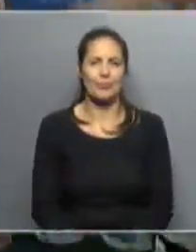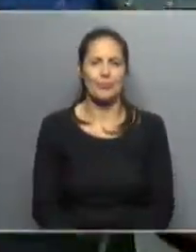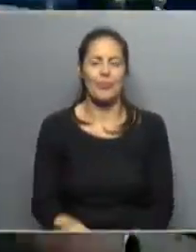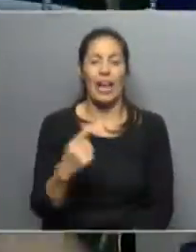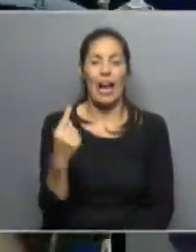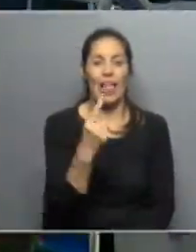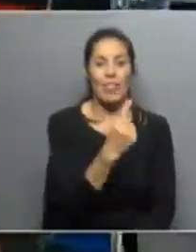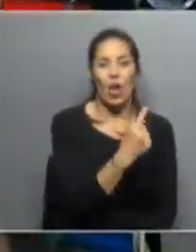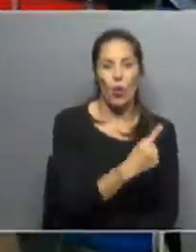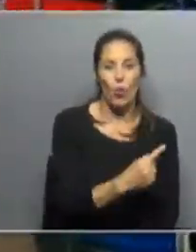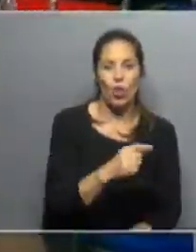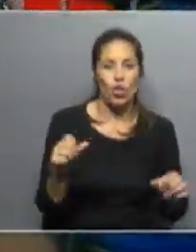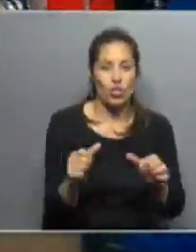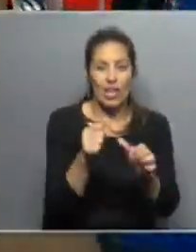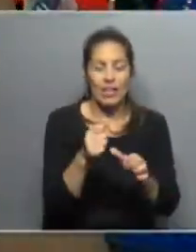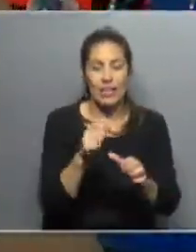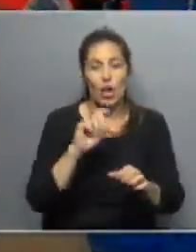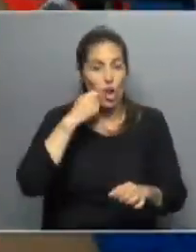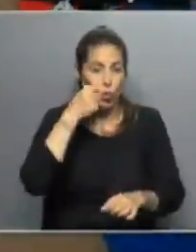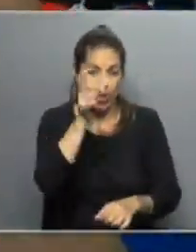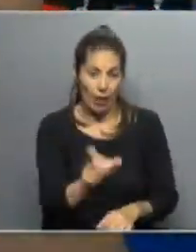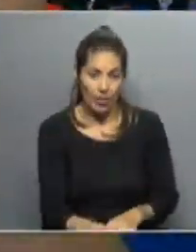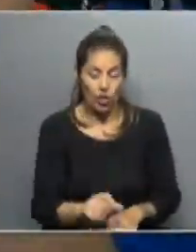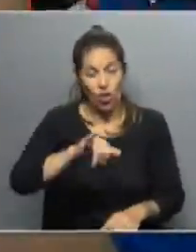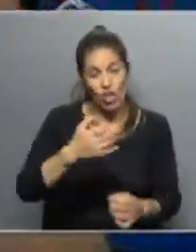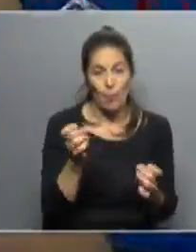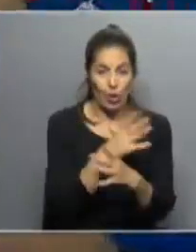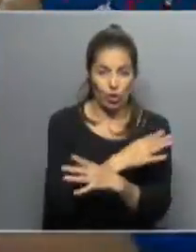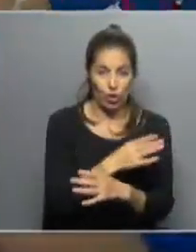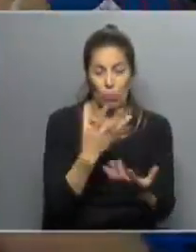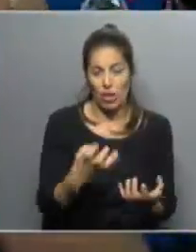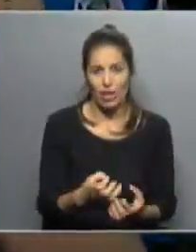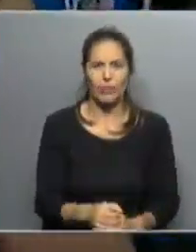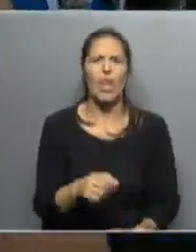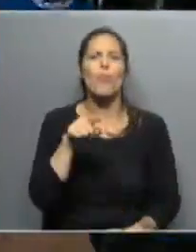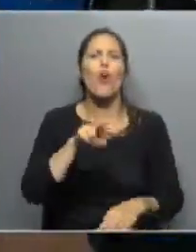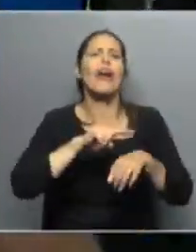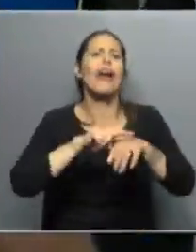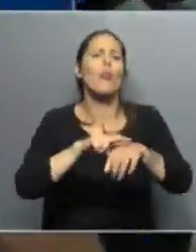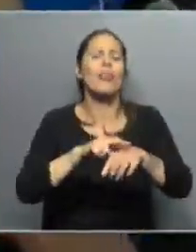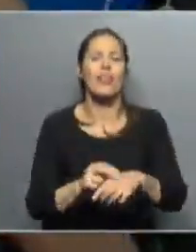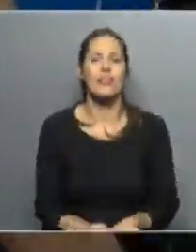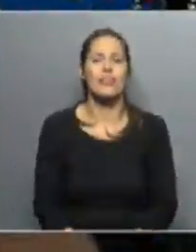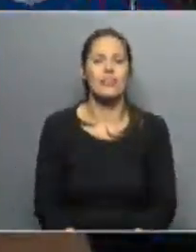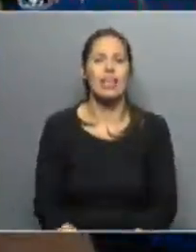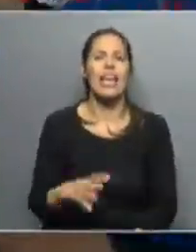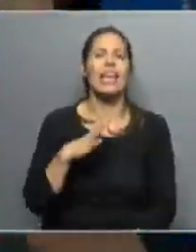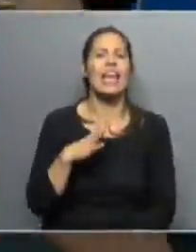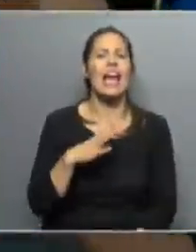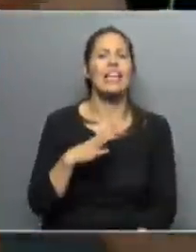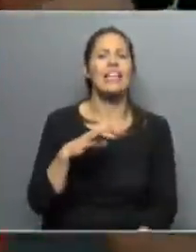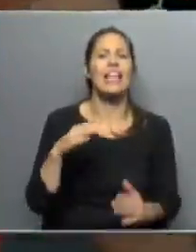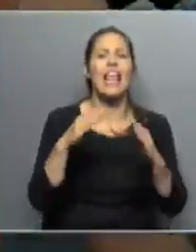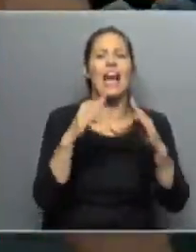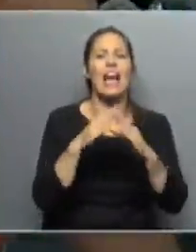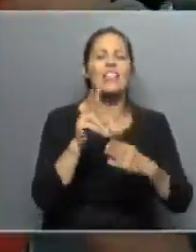Cada uno se hace a gusto del cliente o de los que ya están prontos, como quieran. ¿Qué recomendás vos que hay que tener en la casa